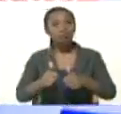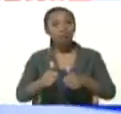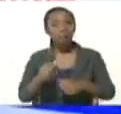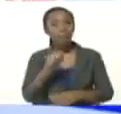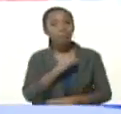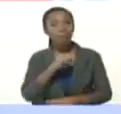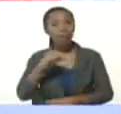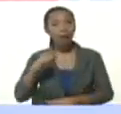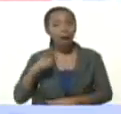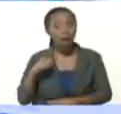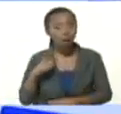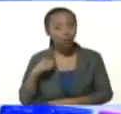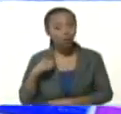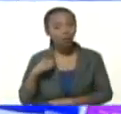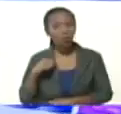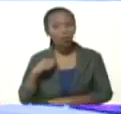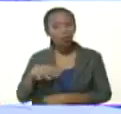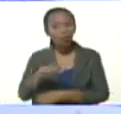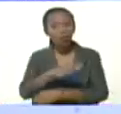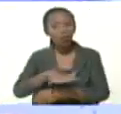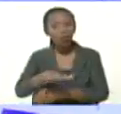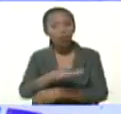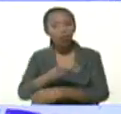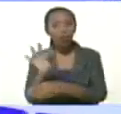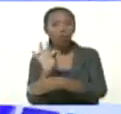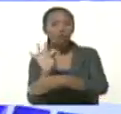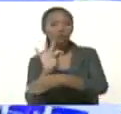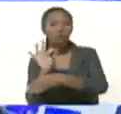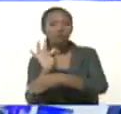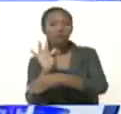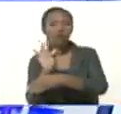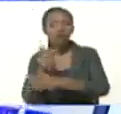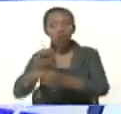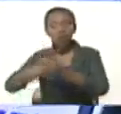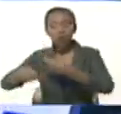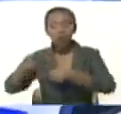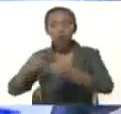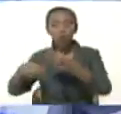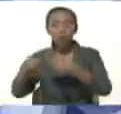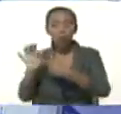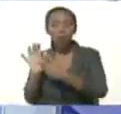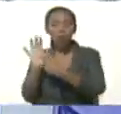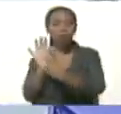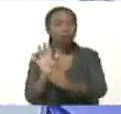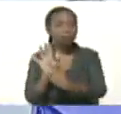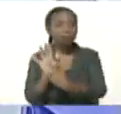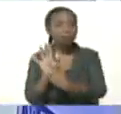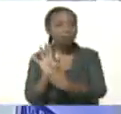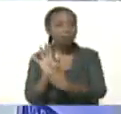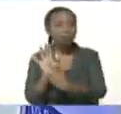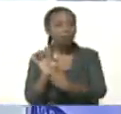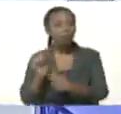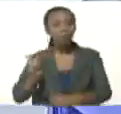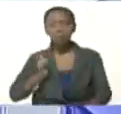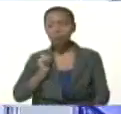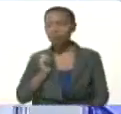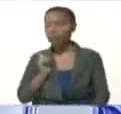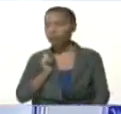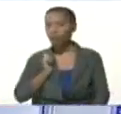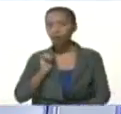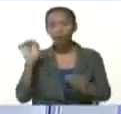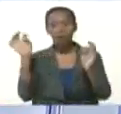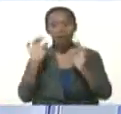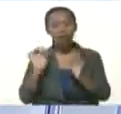privado, personal, donde funciona toda la subcomercialización y muestra, en este caso, cualquier cantidad de